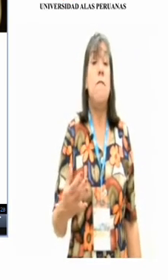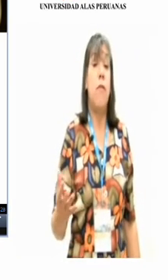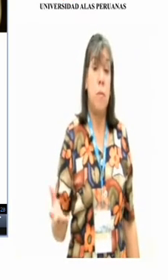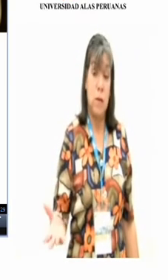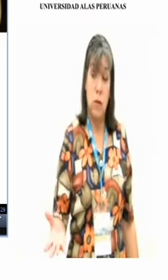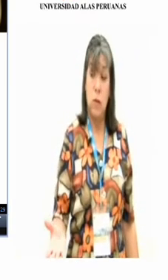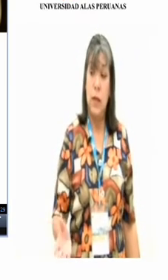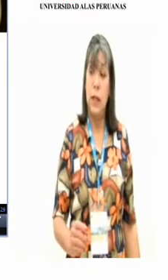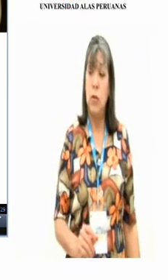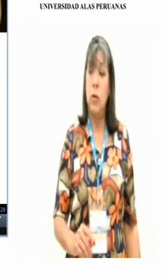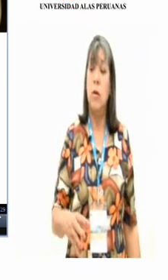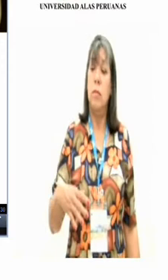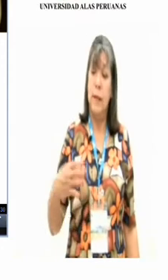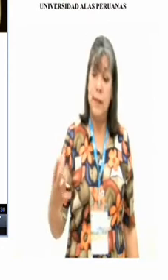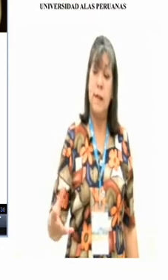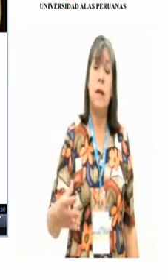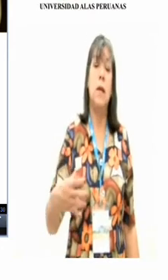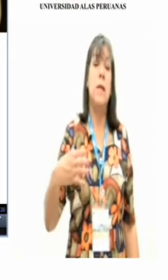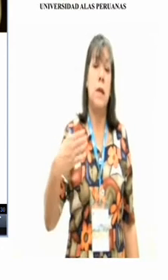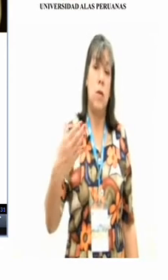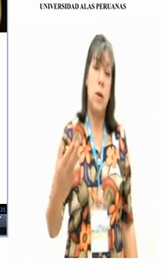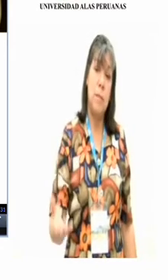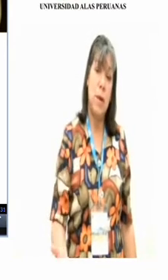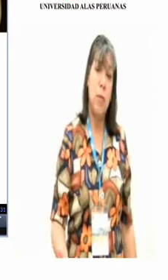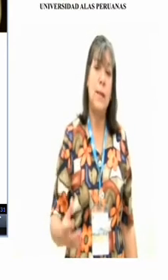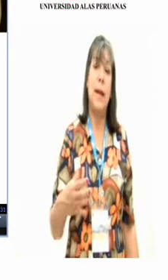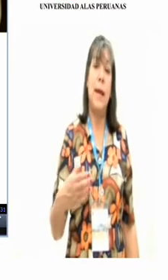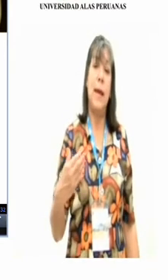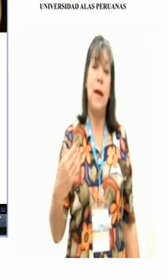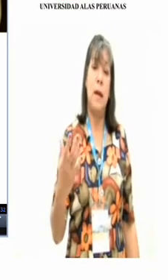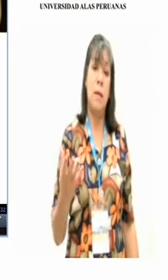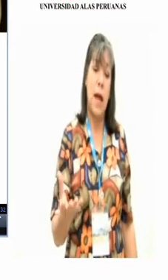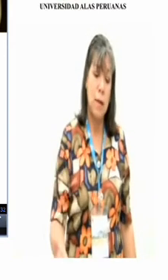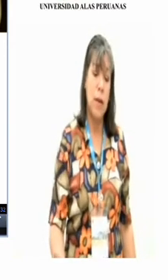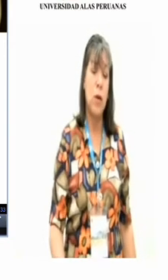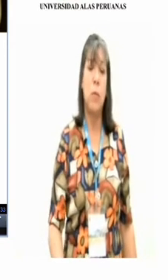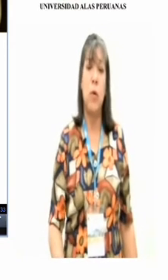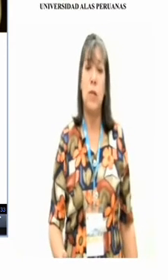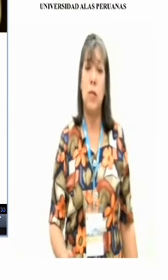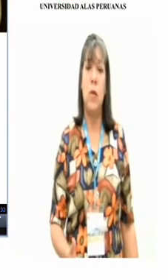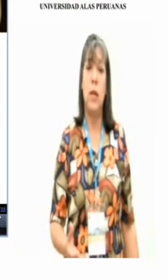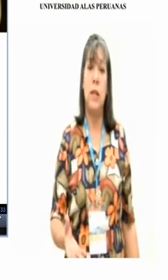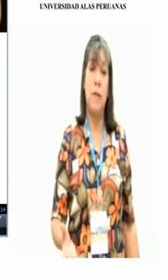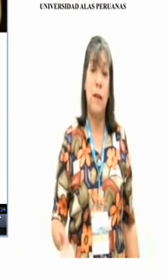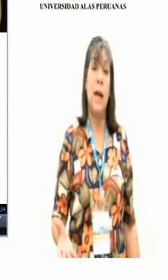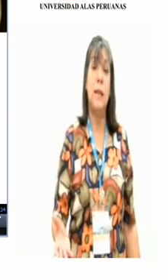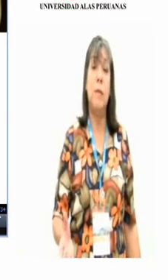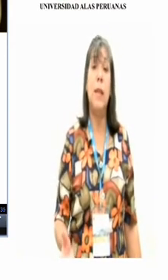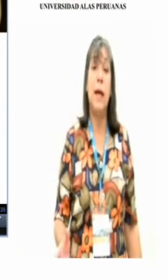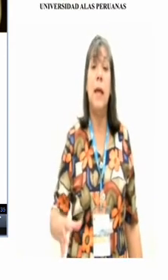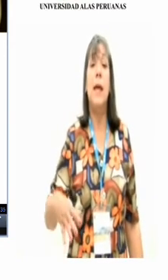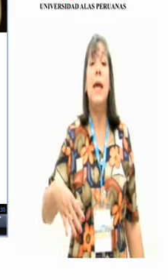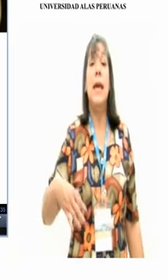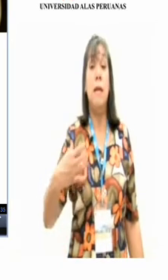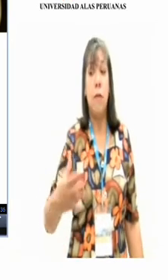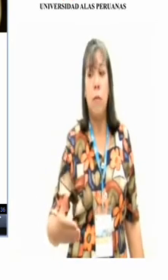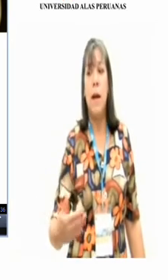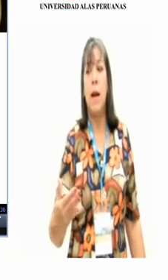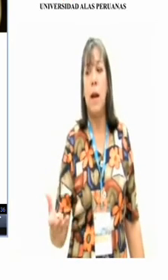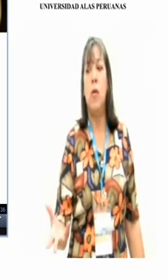aprendizajes, información de retorno, es decir, ellos envían unas tareas, hay una incorporación en diferentes